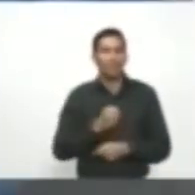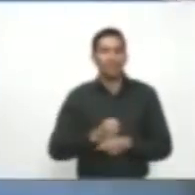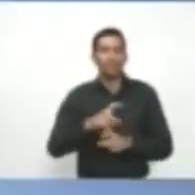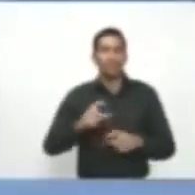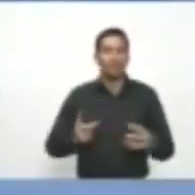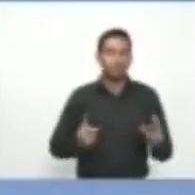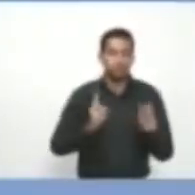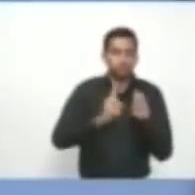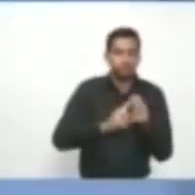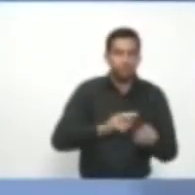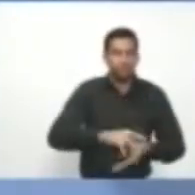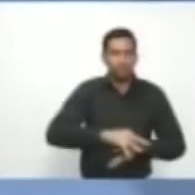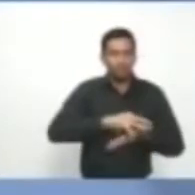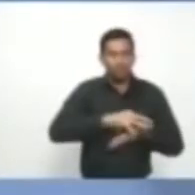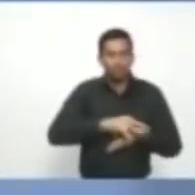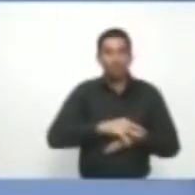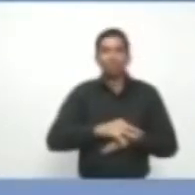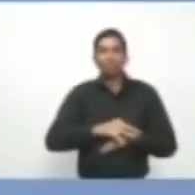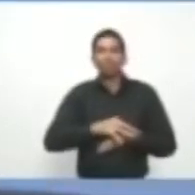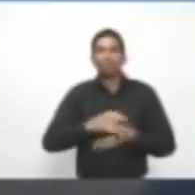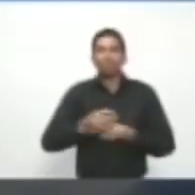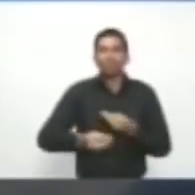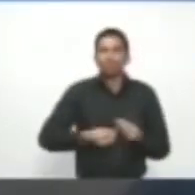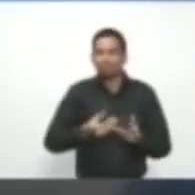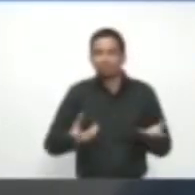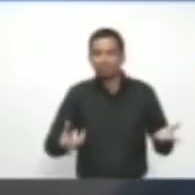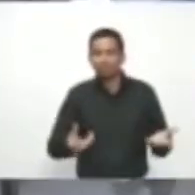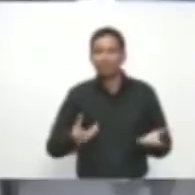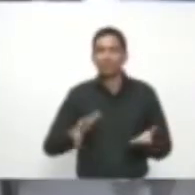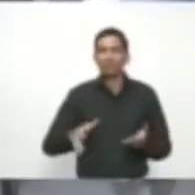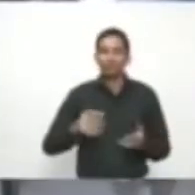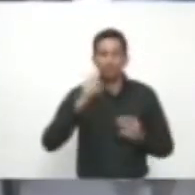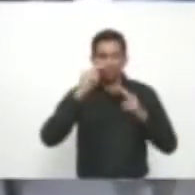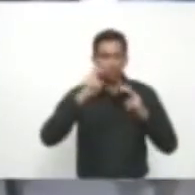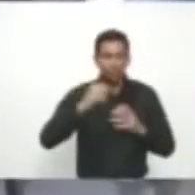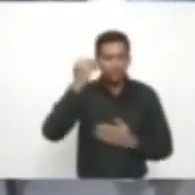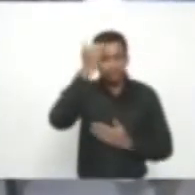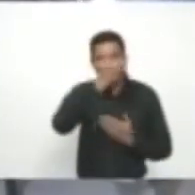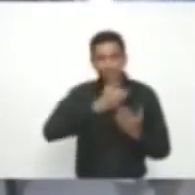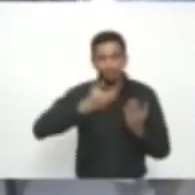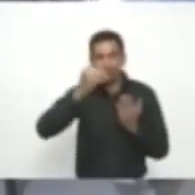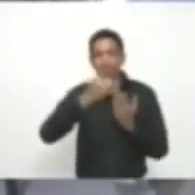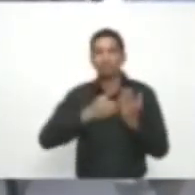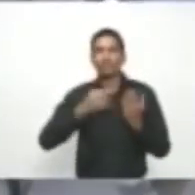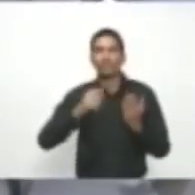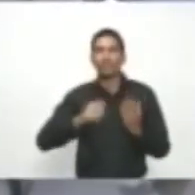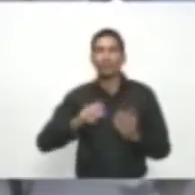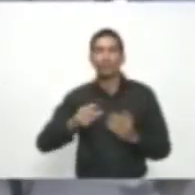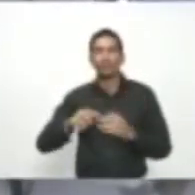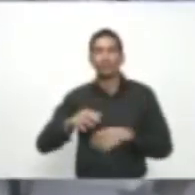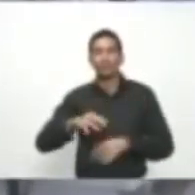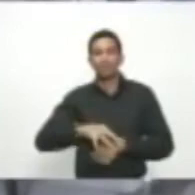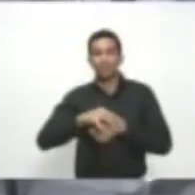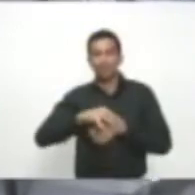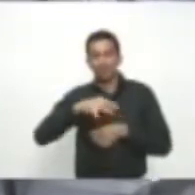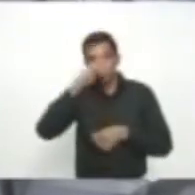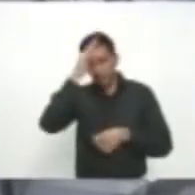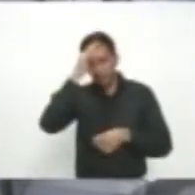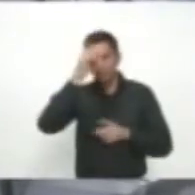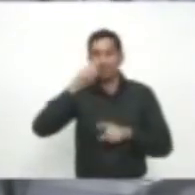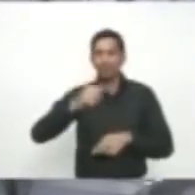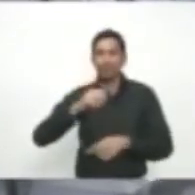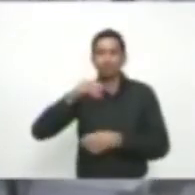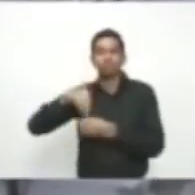médico, haciendo toda la parte diagnóstica, no solamente del área clínica, también puede ser del área